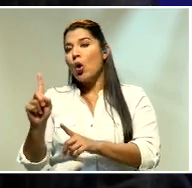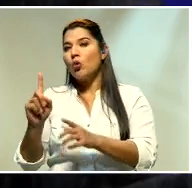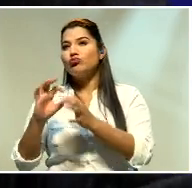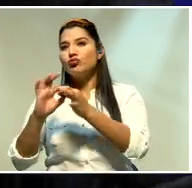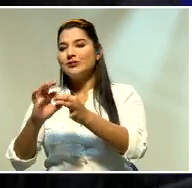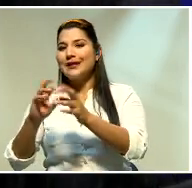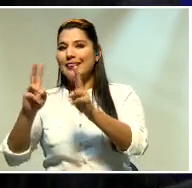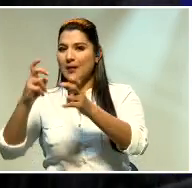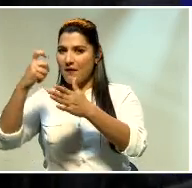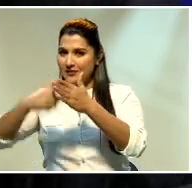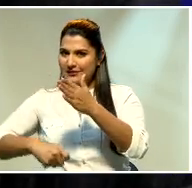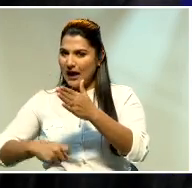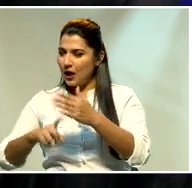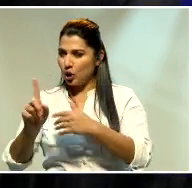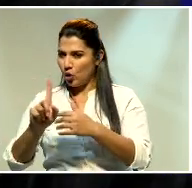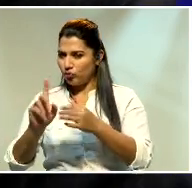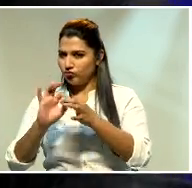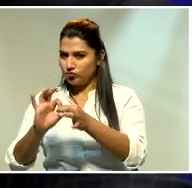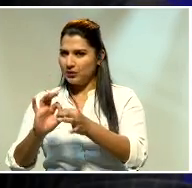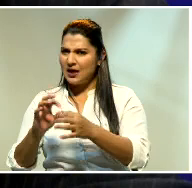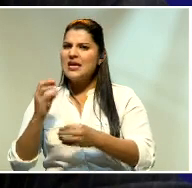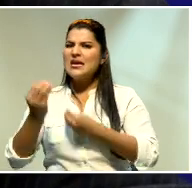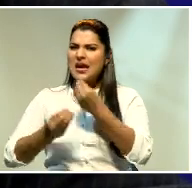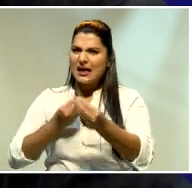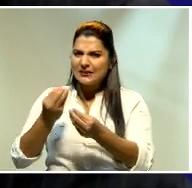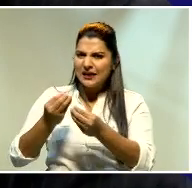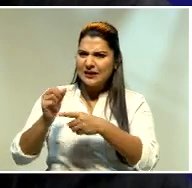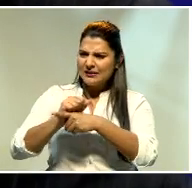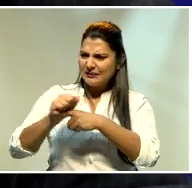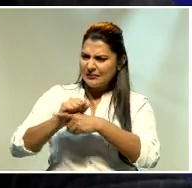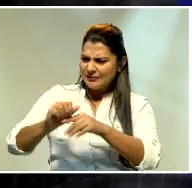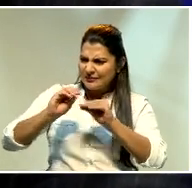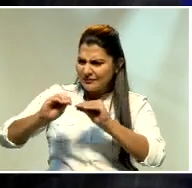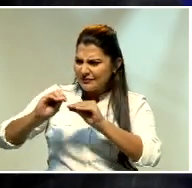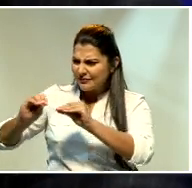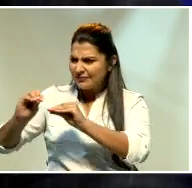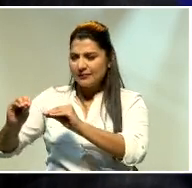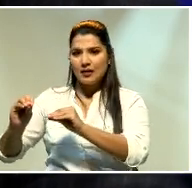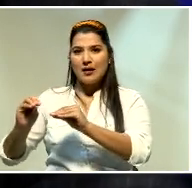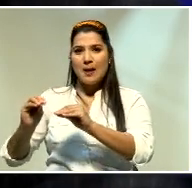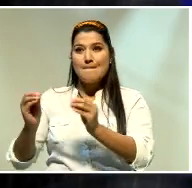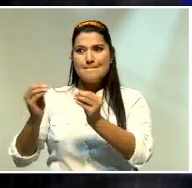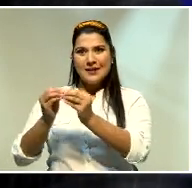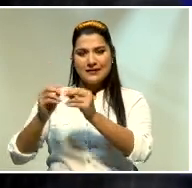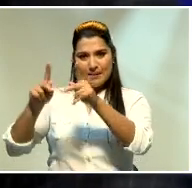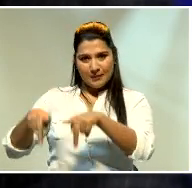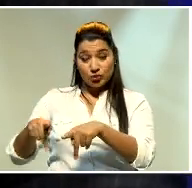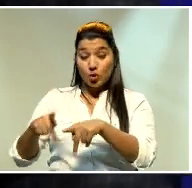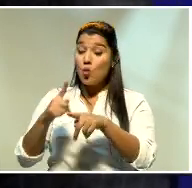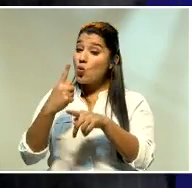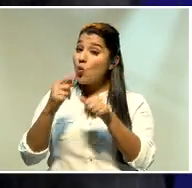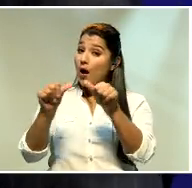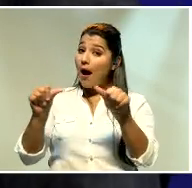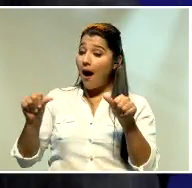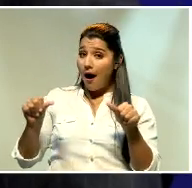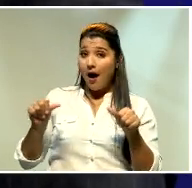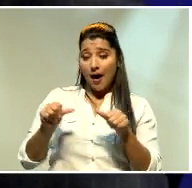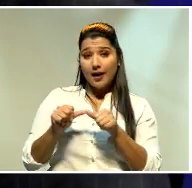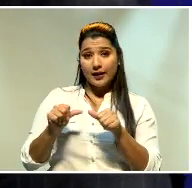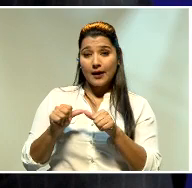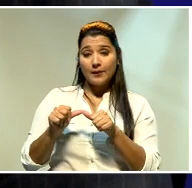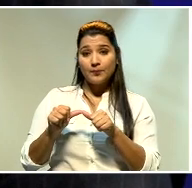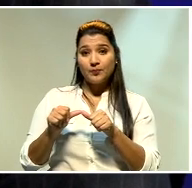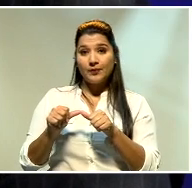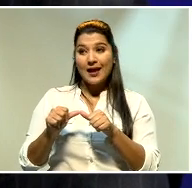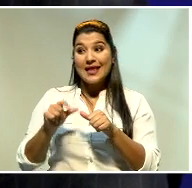¿qué tenemos que hacer? Tenemos que fortalecer mucho más, capacitar a muchas más las personas. Un sector que está absorbiendo mucho de